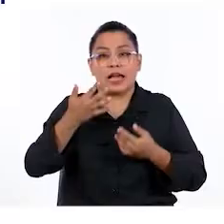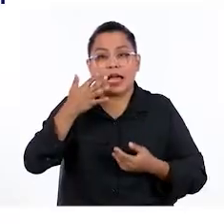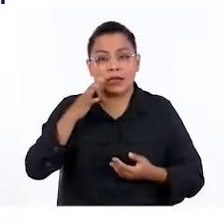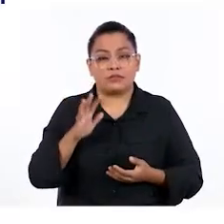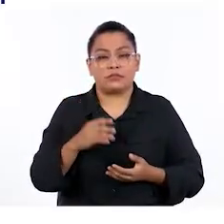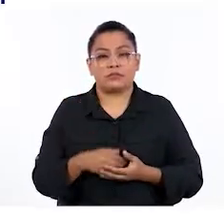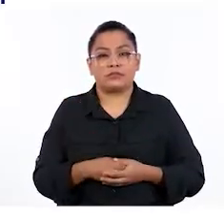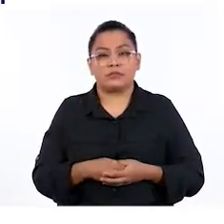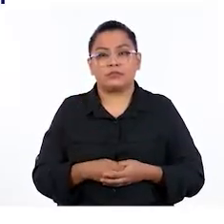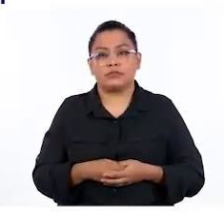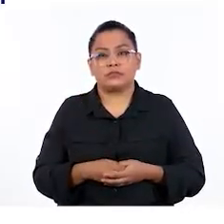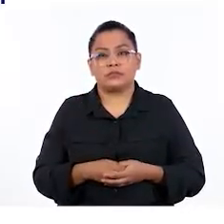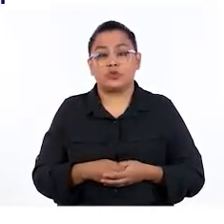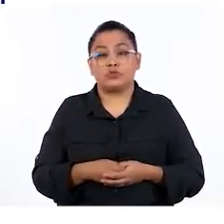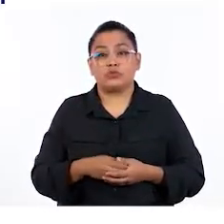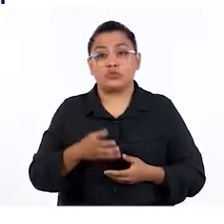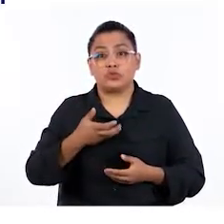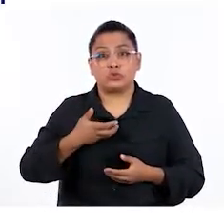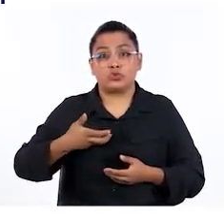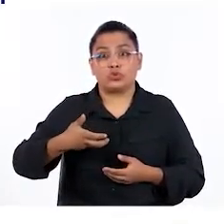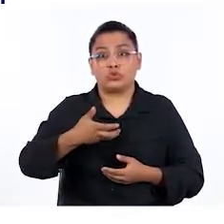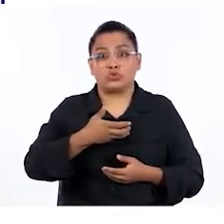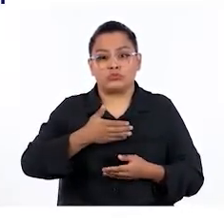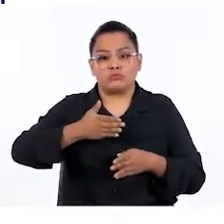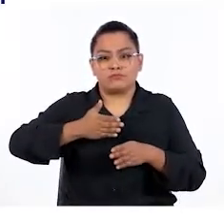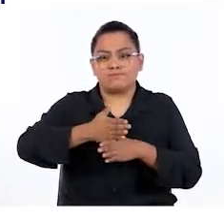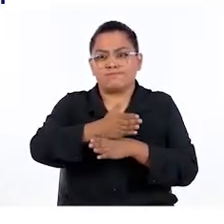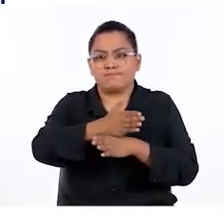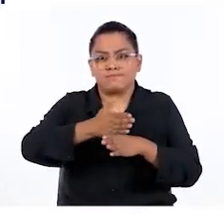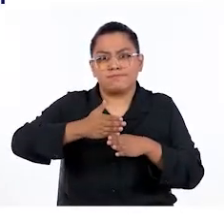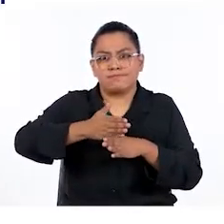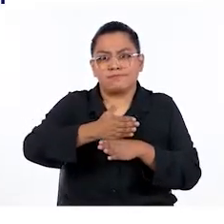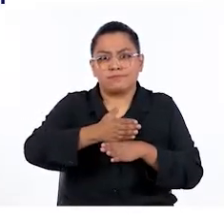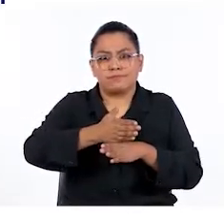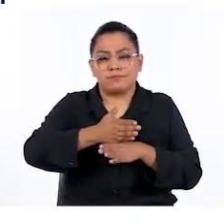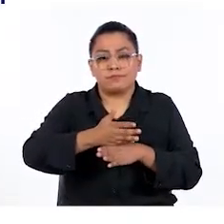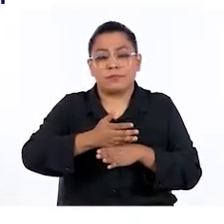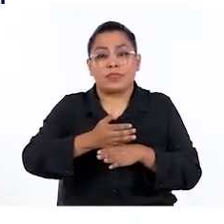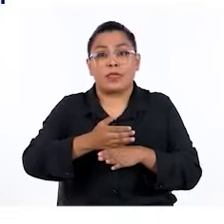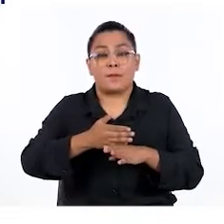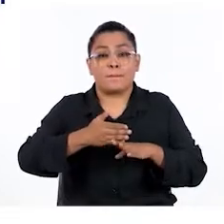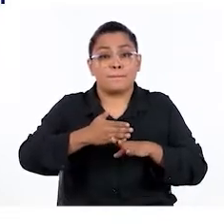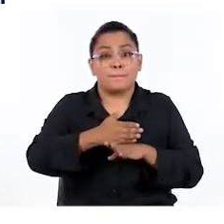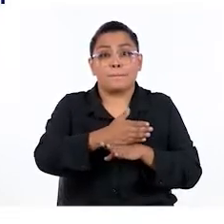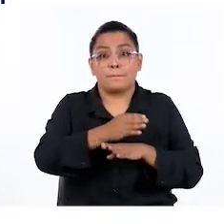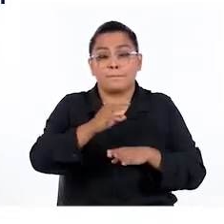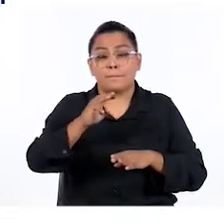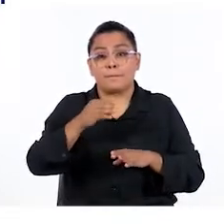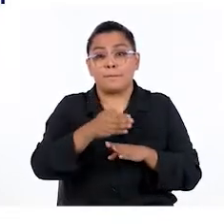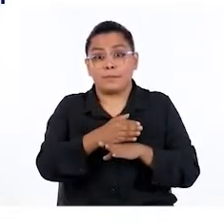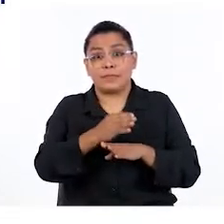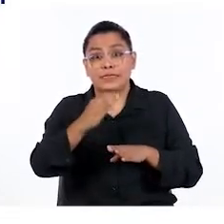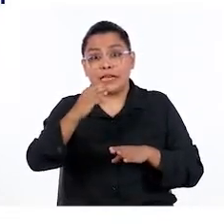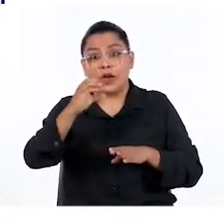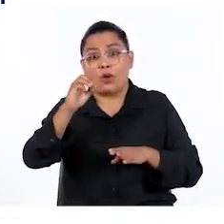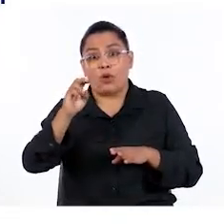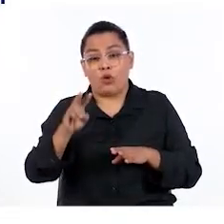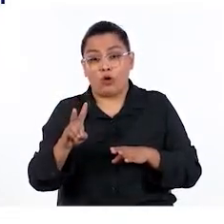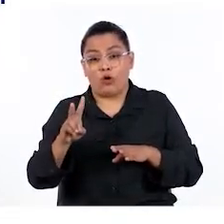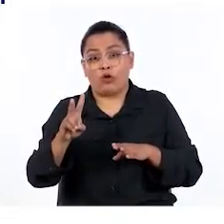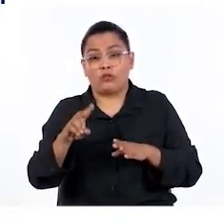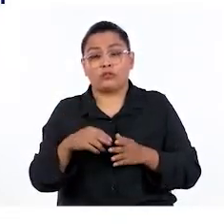acá nosotros en la madera está hecha de celulosa, es decir, es un polímero que contiene